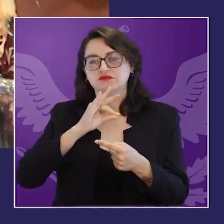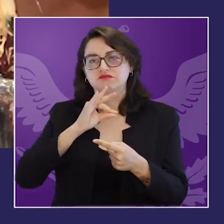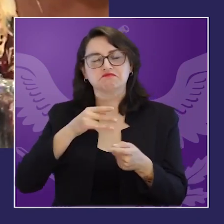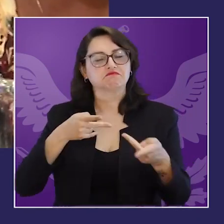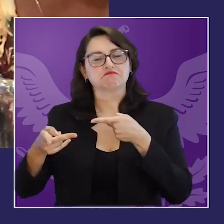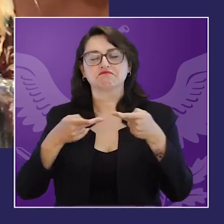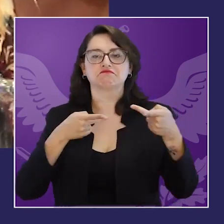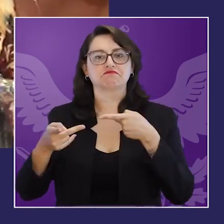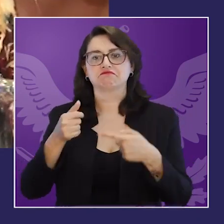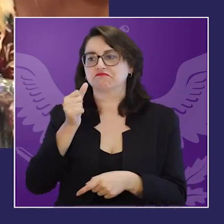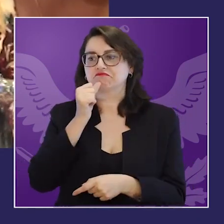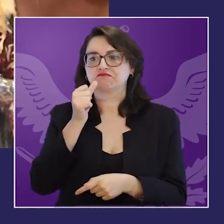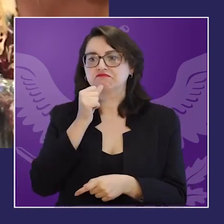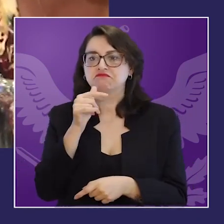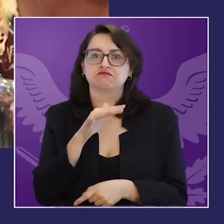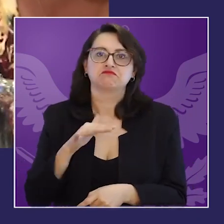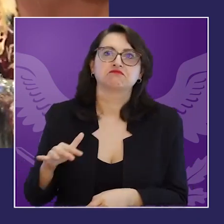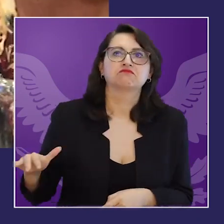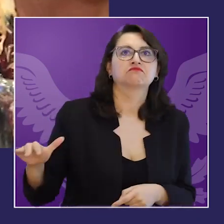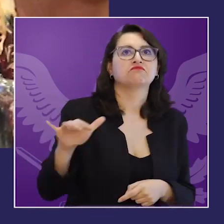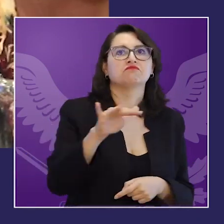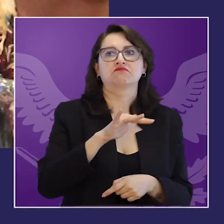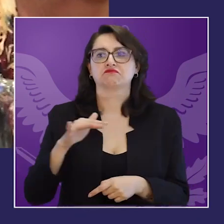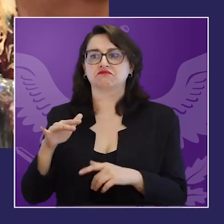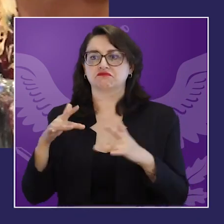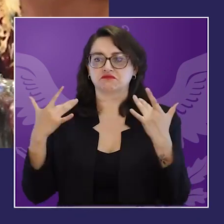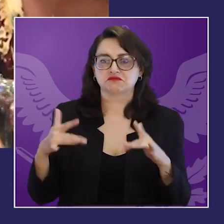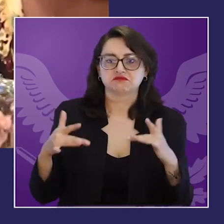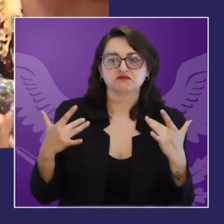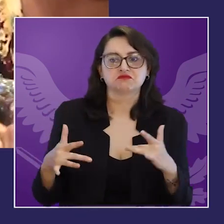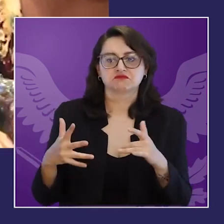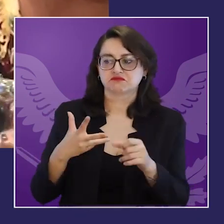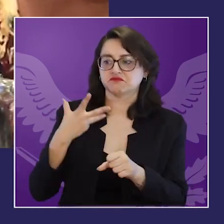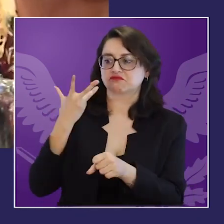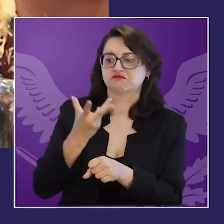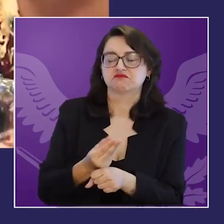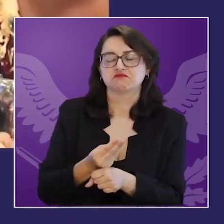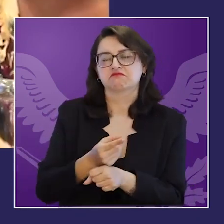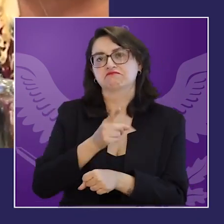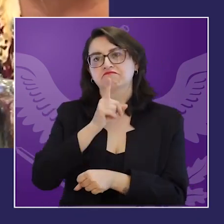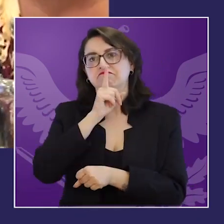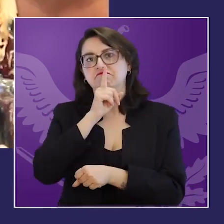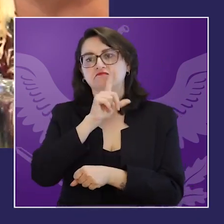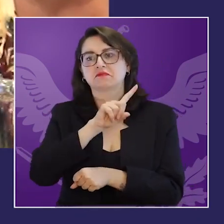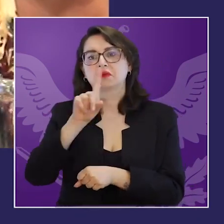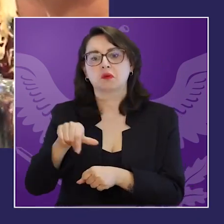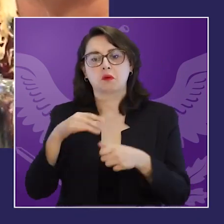política pública, como se ha dicho aquí, no está preparada para esa narración, no está preparada para sanar el dolor que genera estos casos